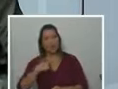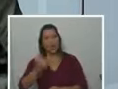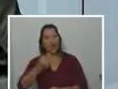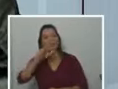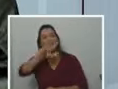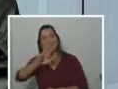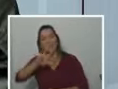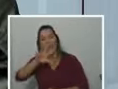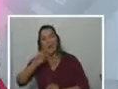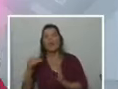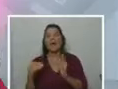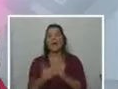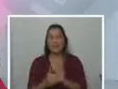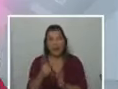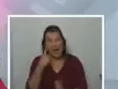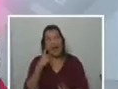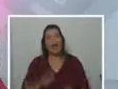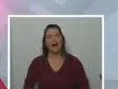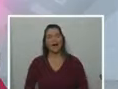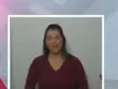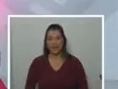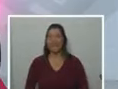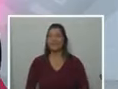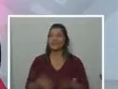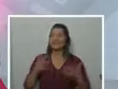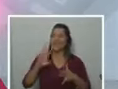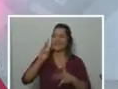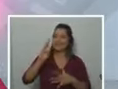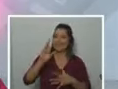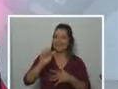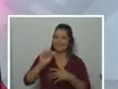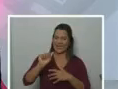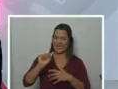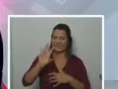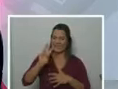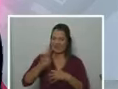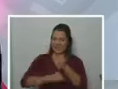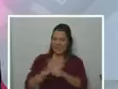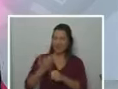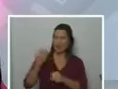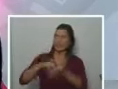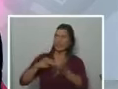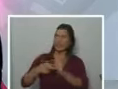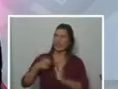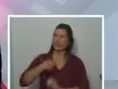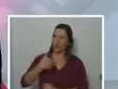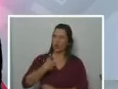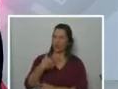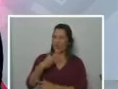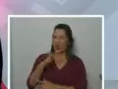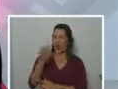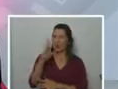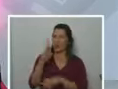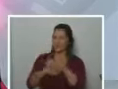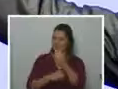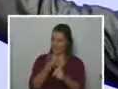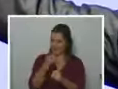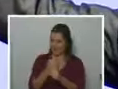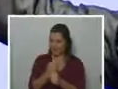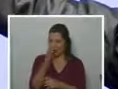Ay, vean, muy bien. Ahora sí. Ay, ay, ay. 6 años. ¿Otra vez? Tenía yo como 16 años en ese entonces. Sí, vamos entonces a la cuenta